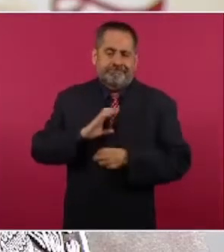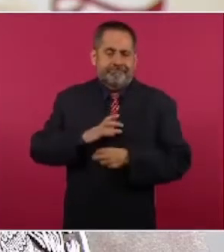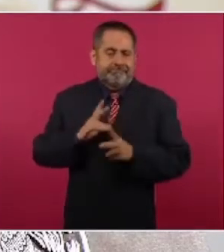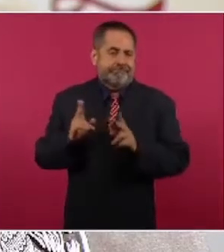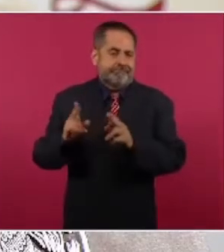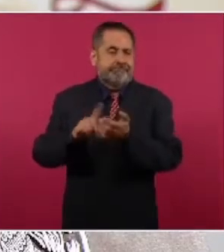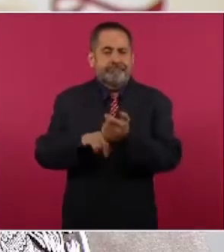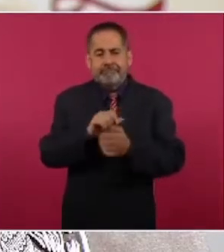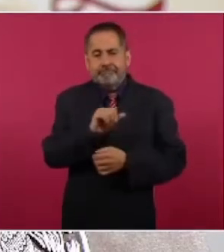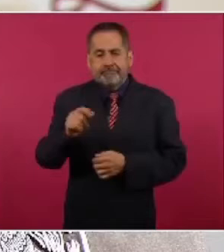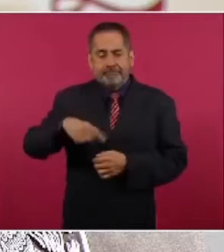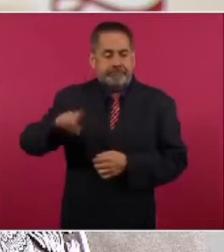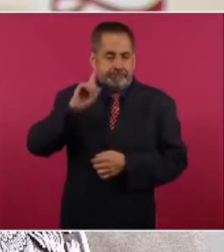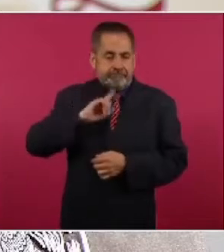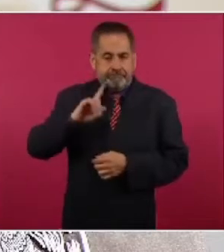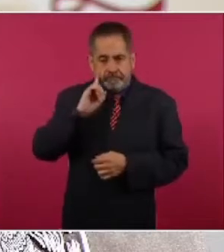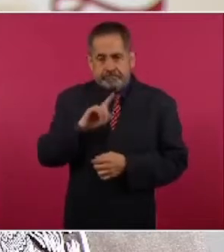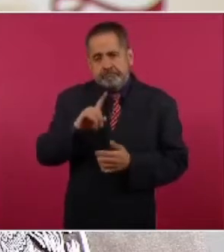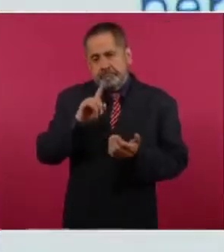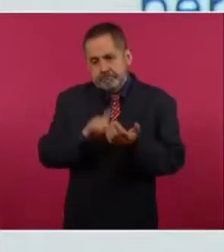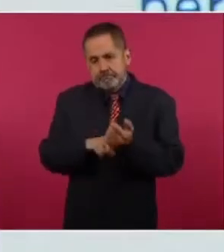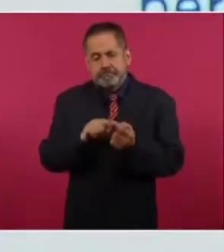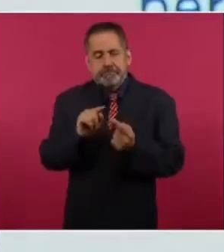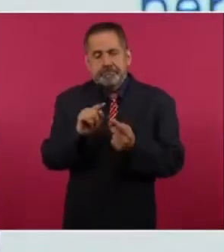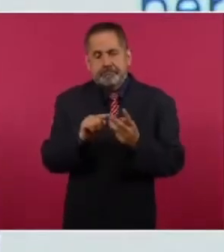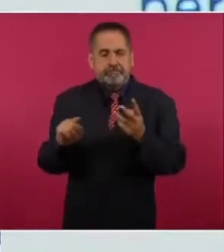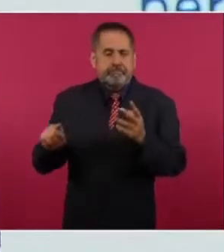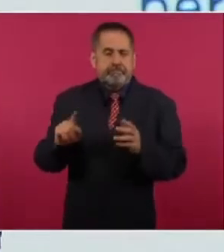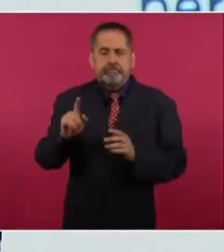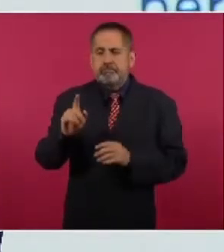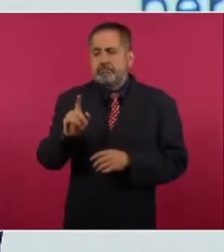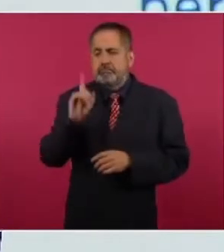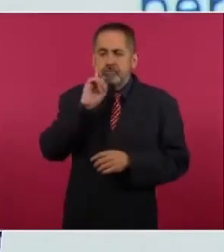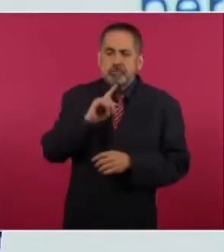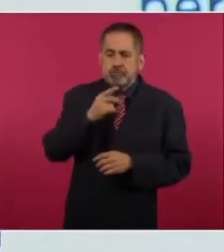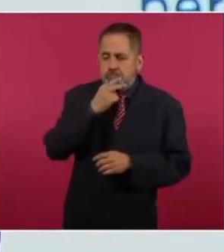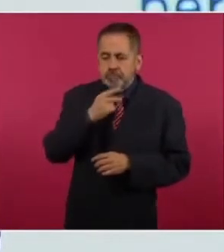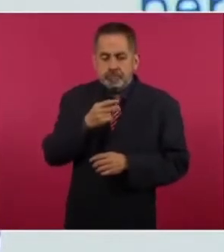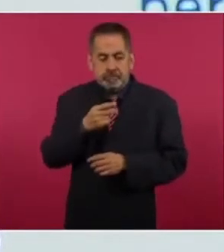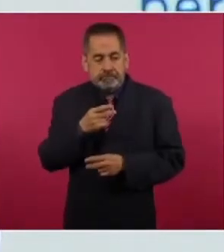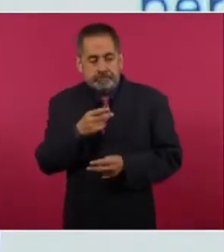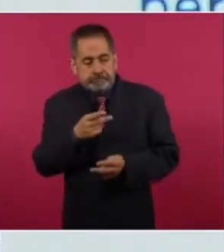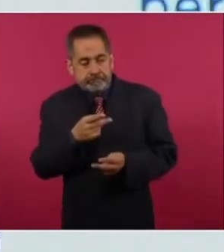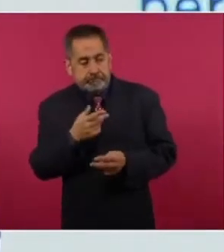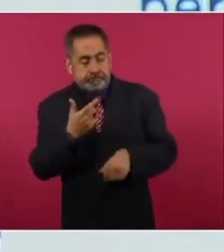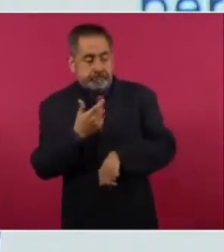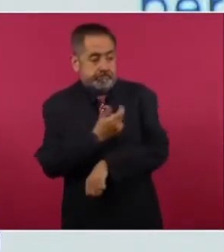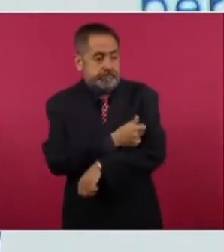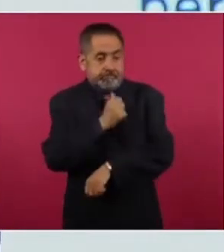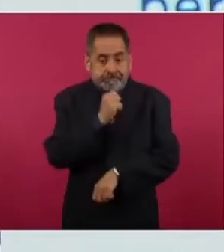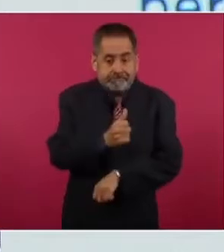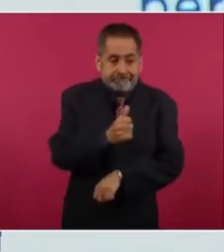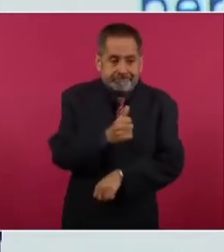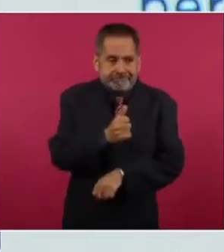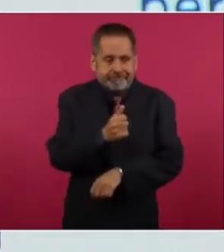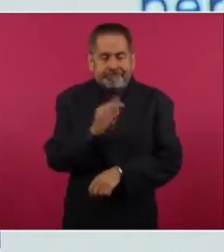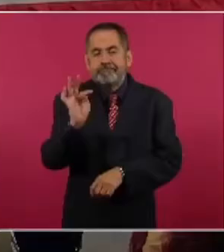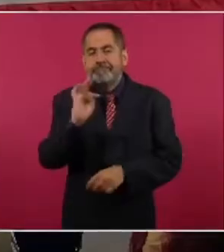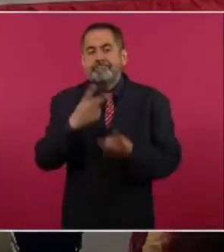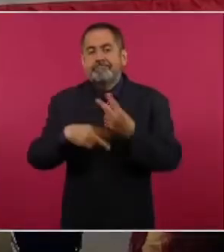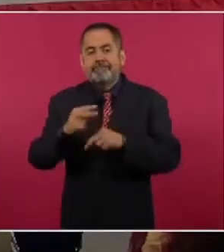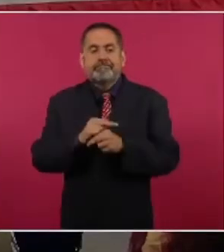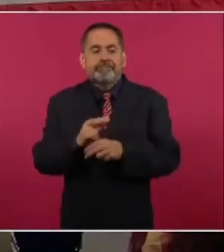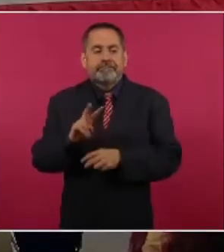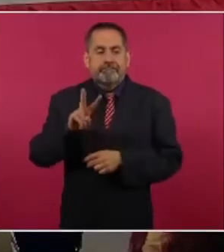las mujeres y otros cánceres en mujeres y hombres. Y esta vacuna dejó de producirse en